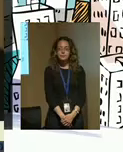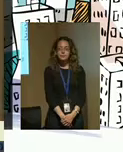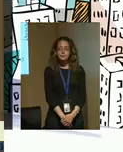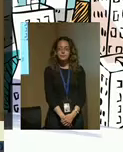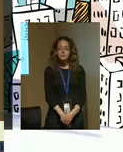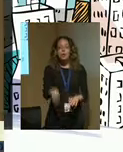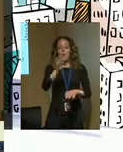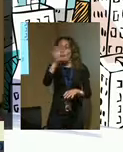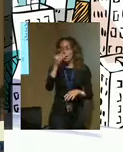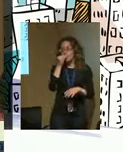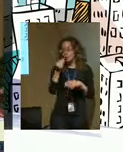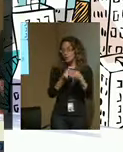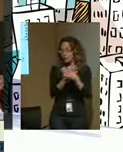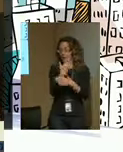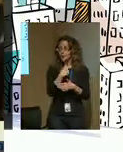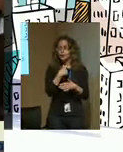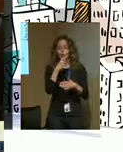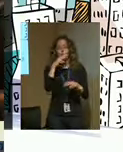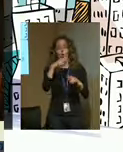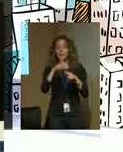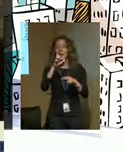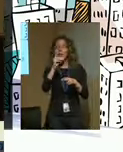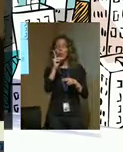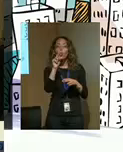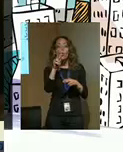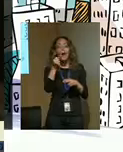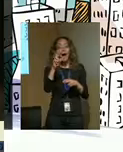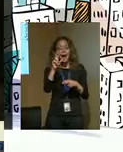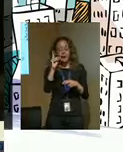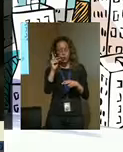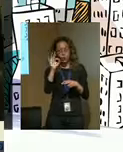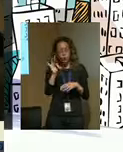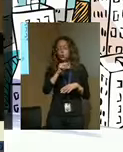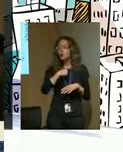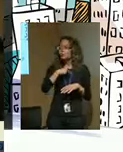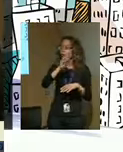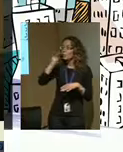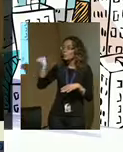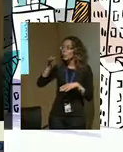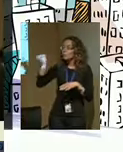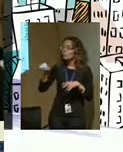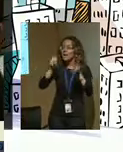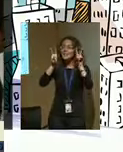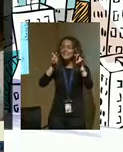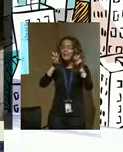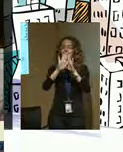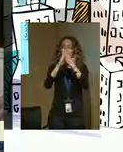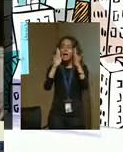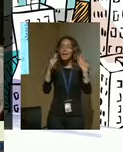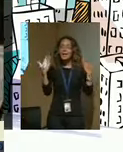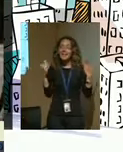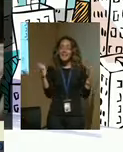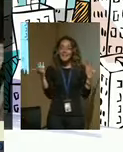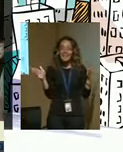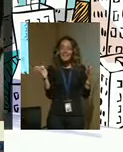Hola, buenos días. Me llamo Eduardo Padina Sánchez y quería preguntar sobre las guías, que si